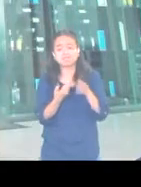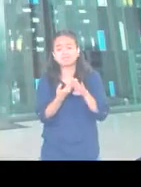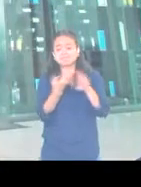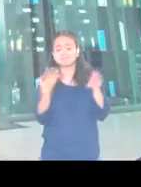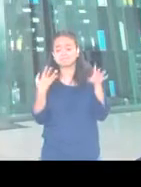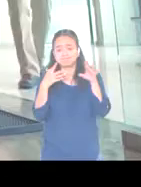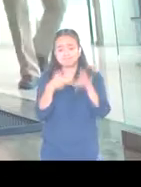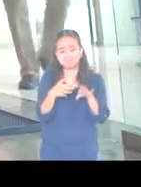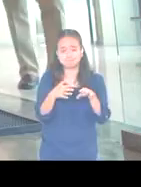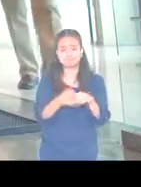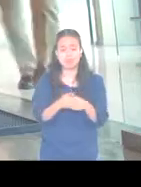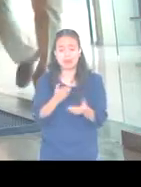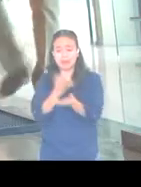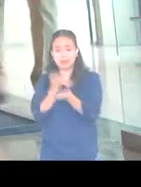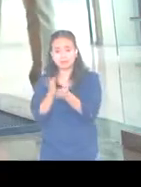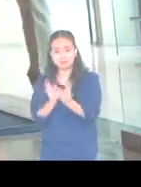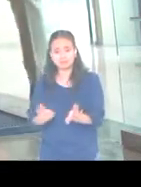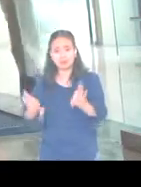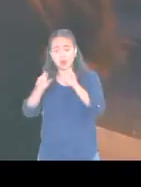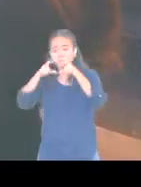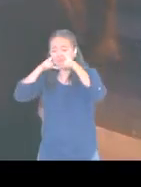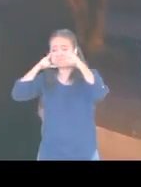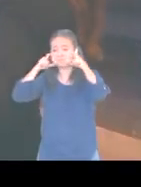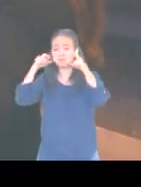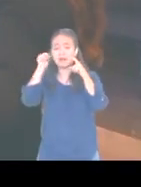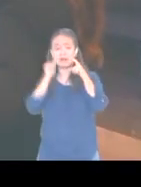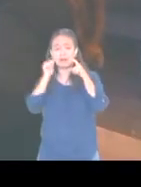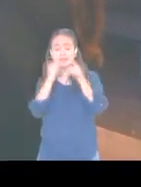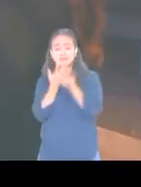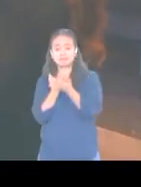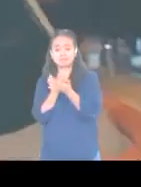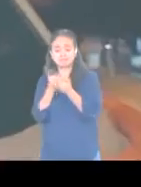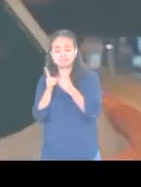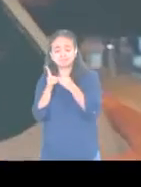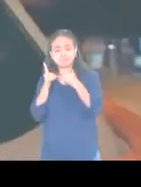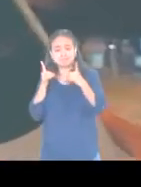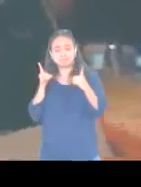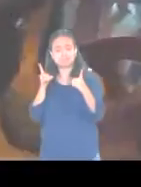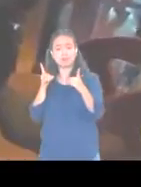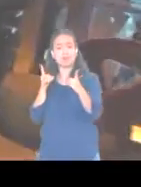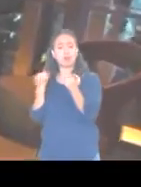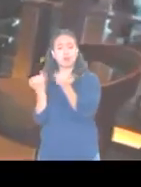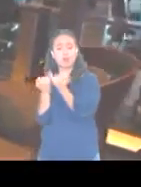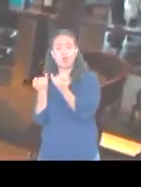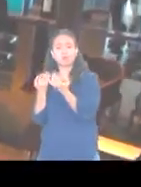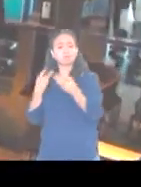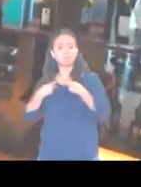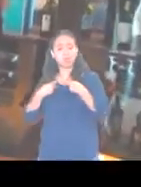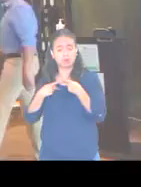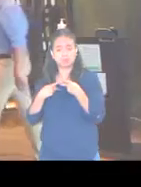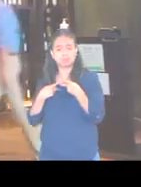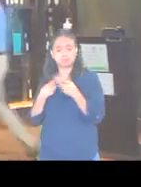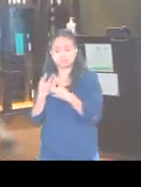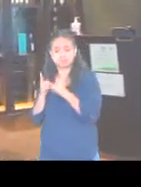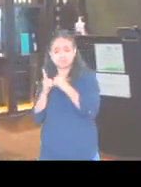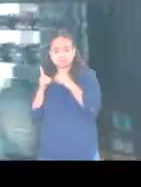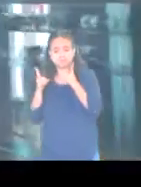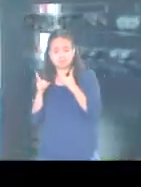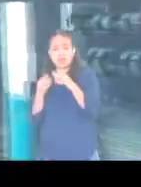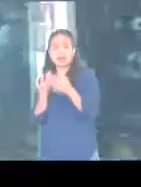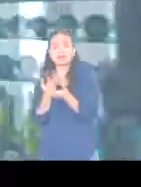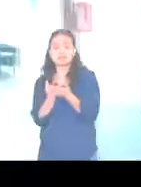Al momento de llegar, es importante que portes tu cubrebocas y esperes respetando tu sana distancia con el resto de los usuarios, hasta que se te sea asignada una